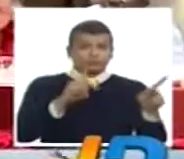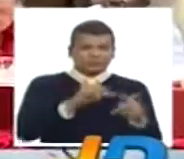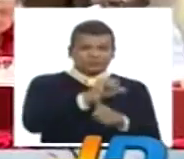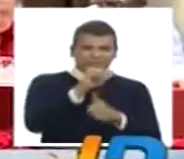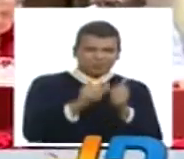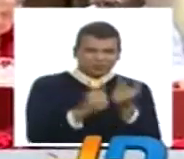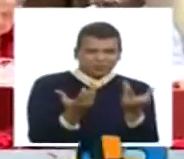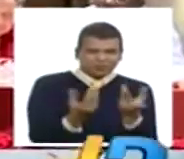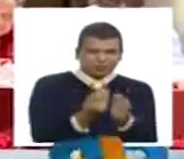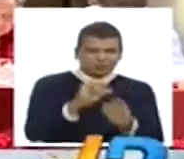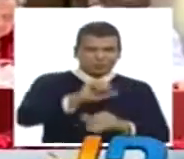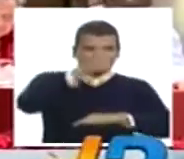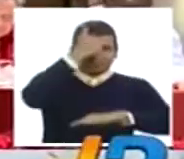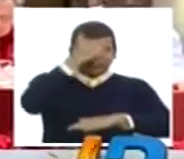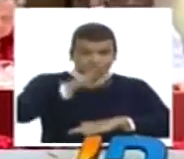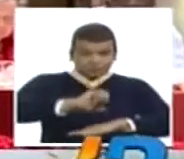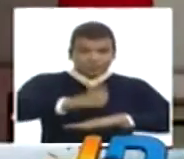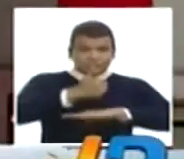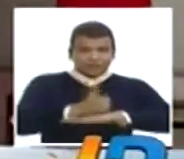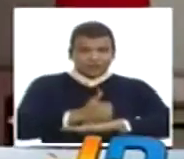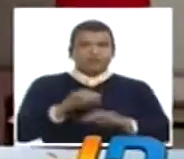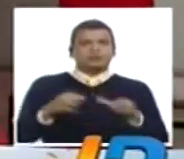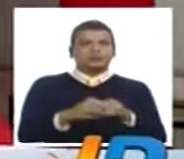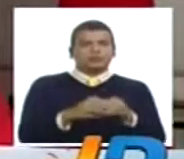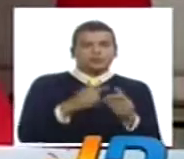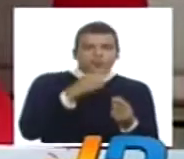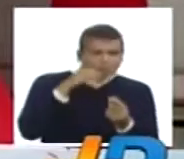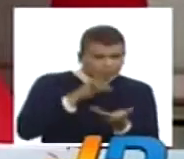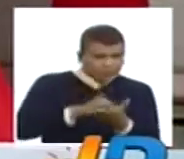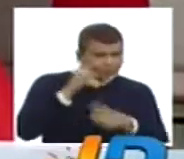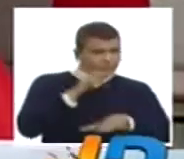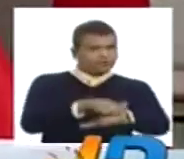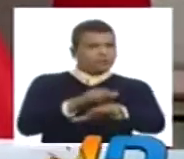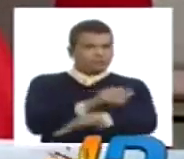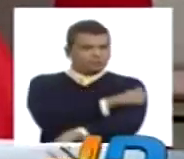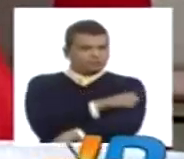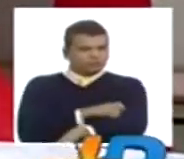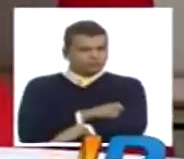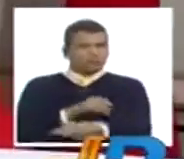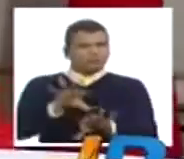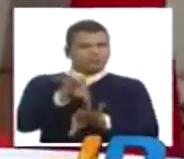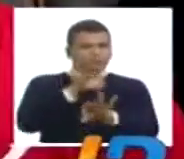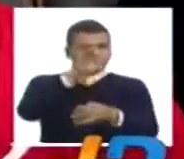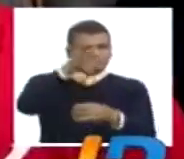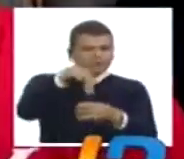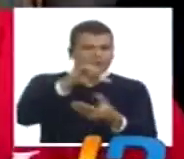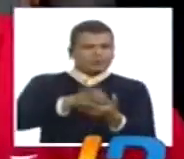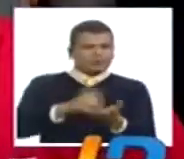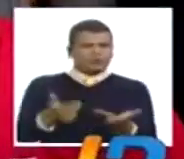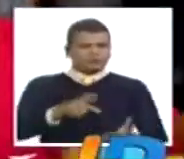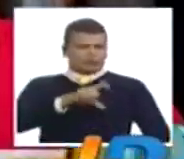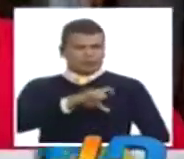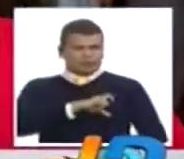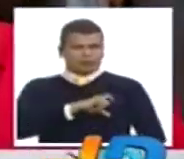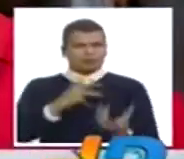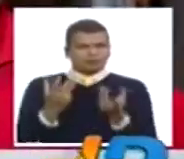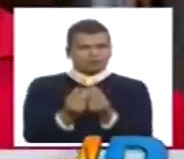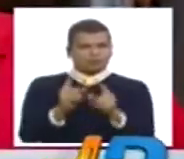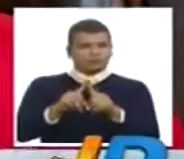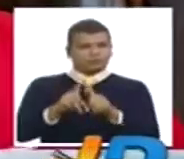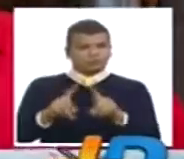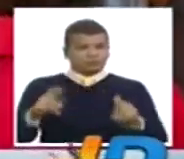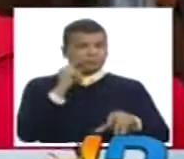Dirección Nacional del Partido Liberal se definieron los consejos electorales para Cali y el departamento de esta colectividad. Tienen ya unas facultades muy